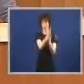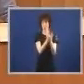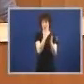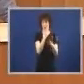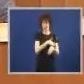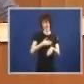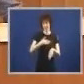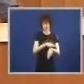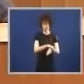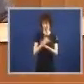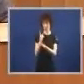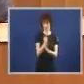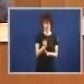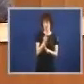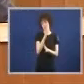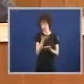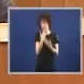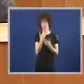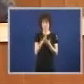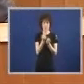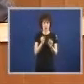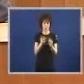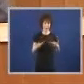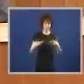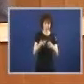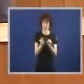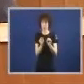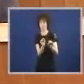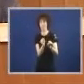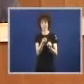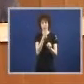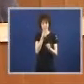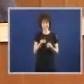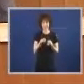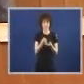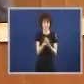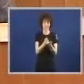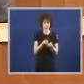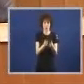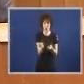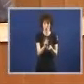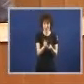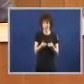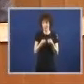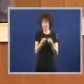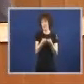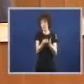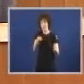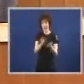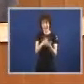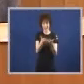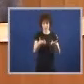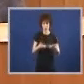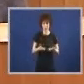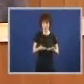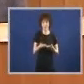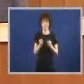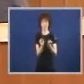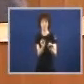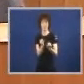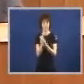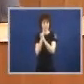tanto, malia os recortes no gasto, malia denegar medicamentos, malia quitar libros de texto, malia denegar dependencia a quen a